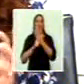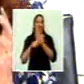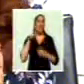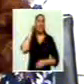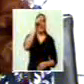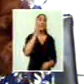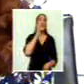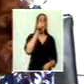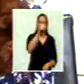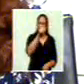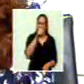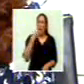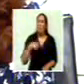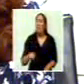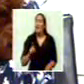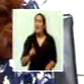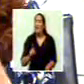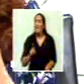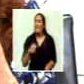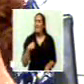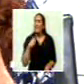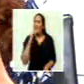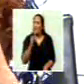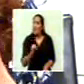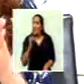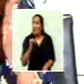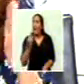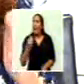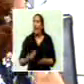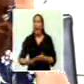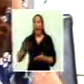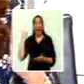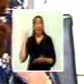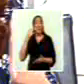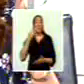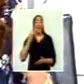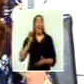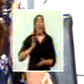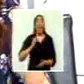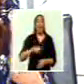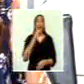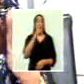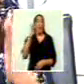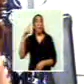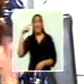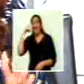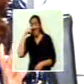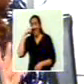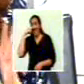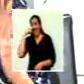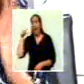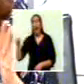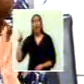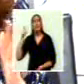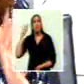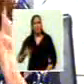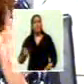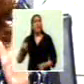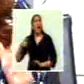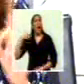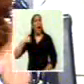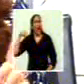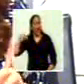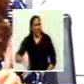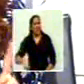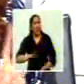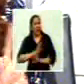Pero te quiero contarles también que a partir del año 2007, que es cuando se declaró a la Argentina libre de aftosa a la fecha, hemos perdido de